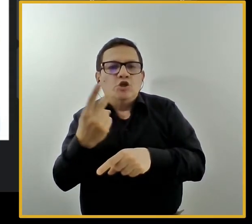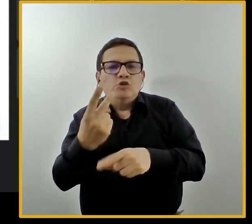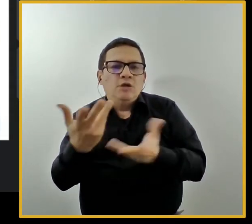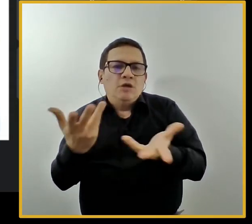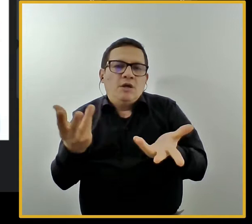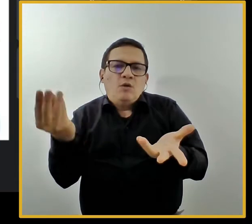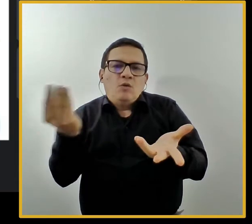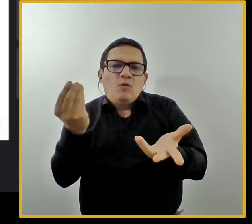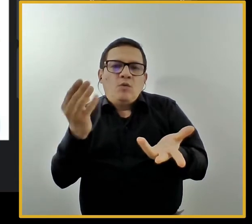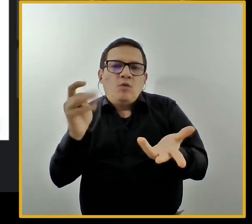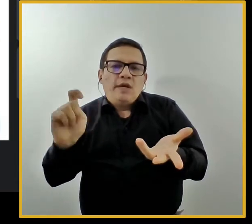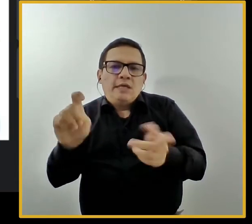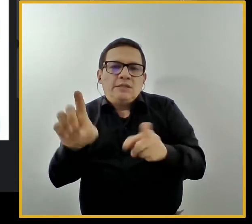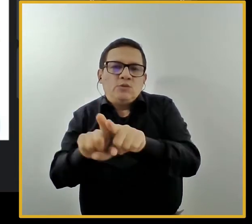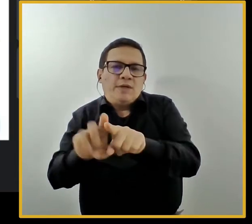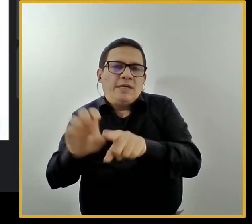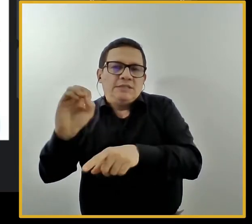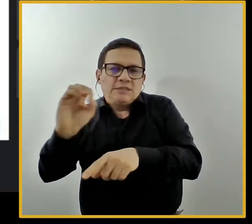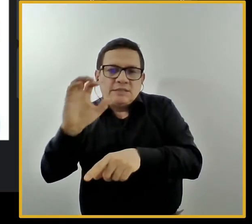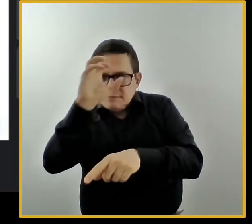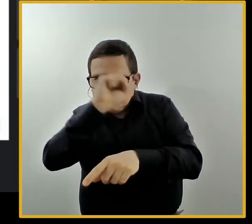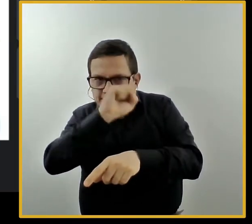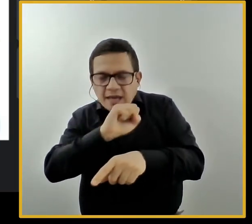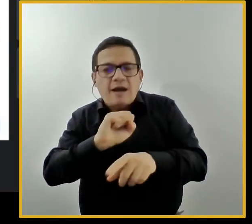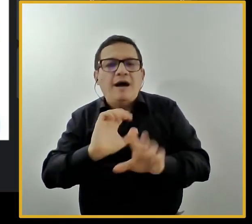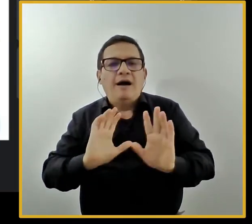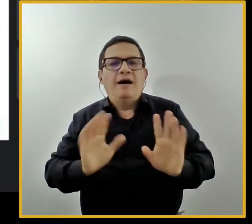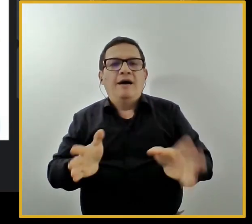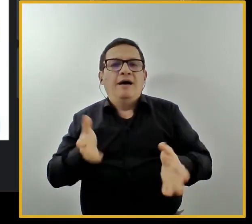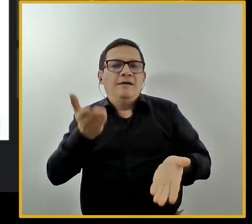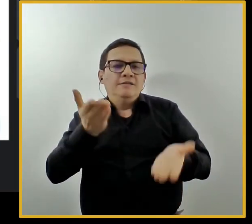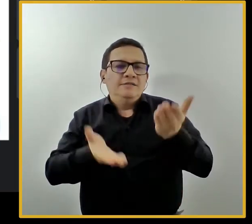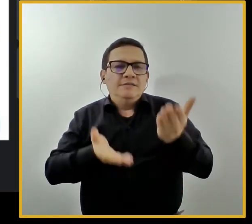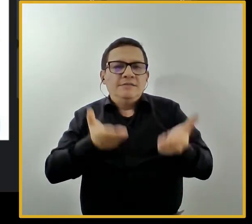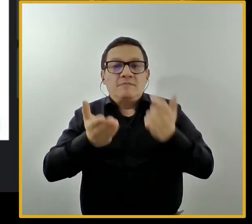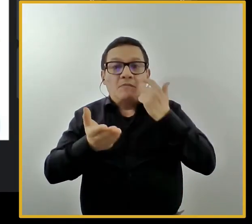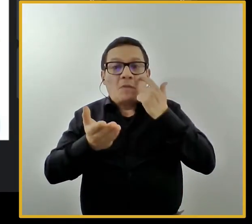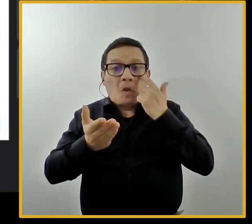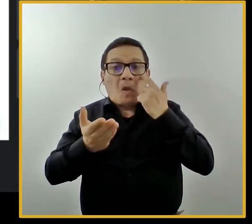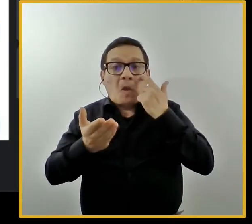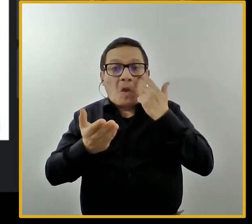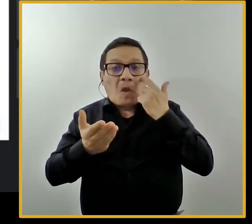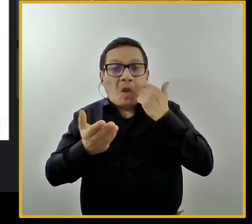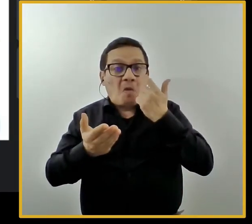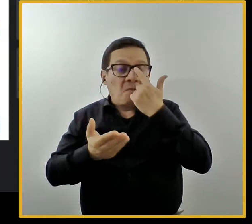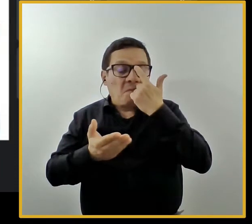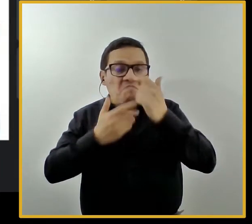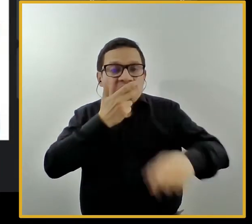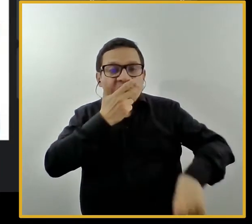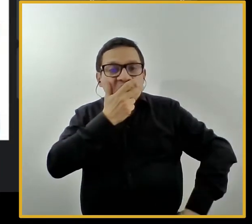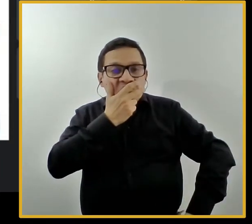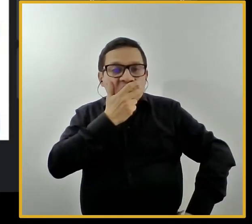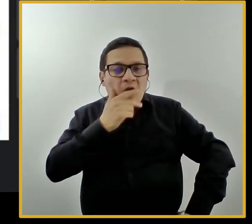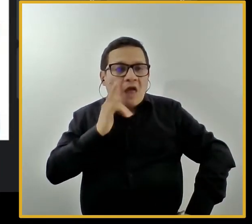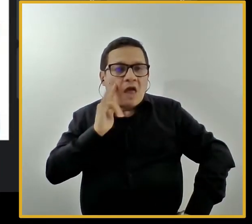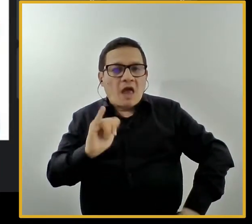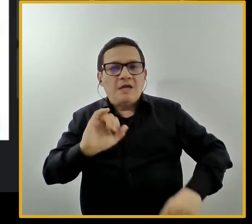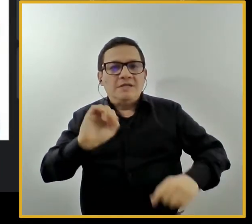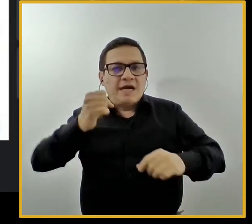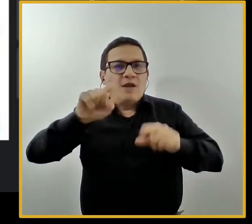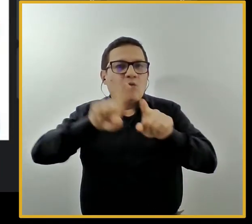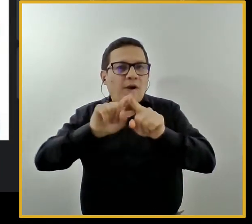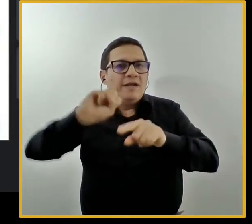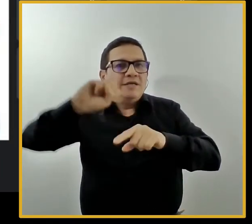pues tenemos que es 0, ¿no? Para ello entonces ya logramos allí el segundo paso es